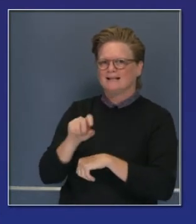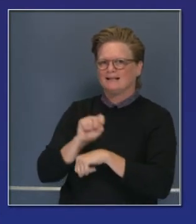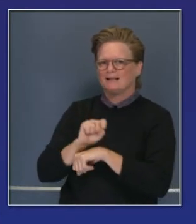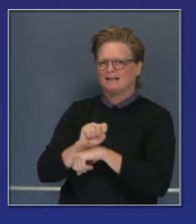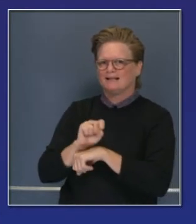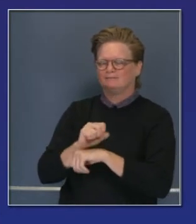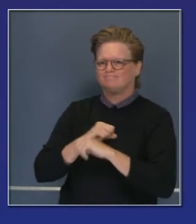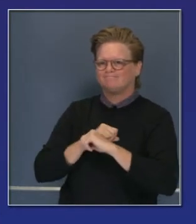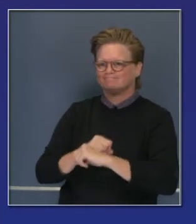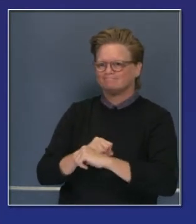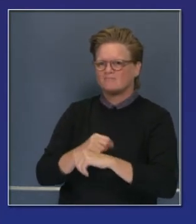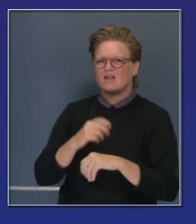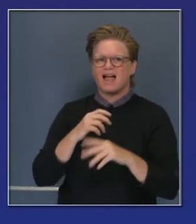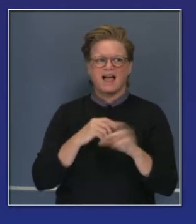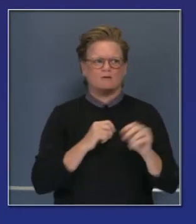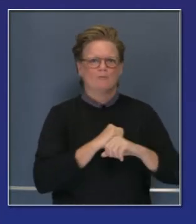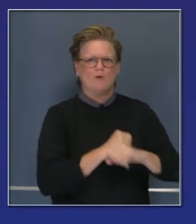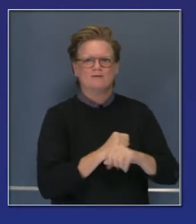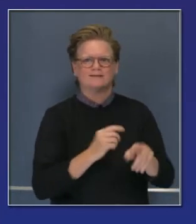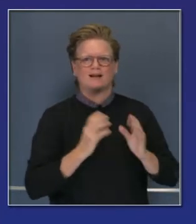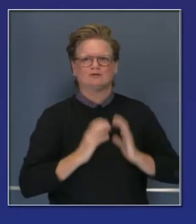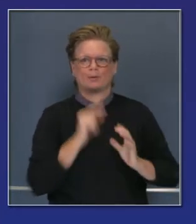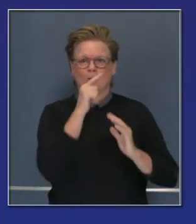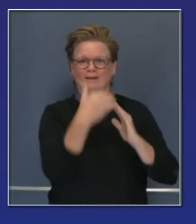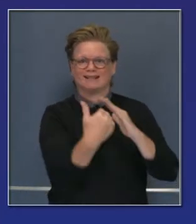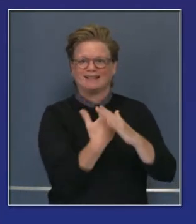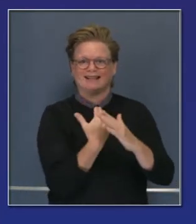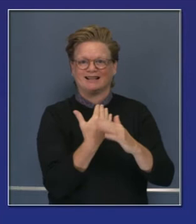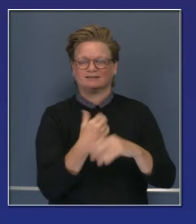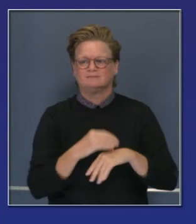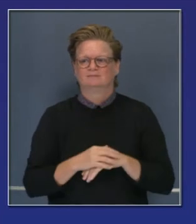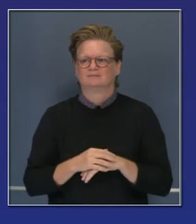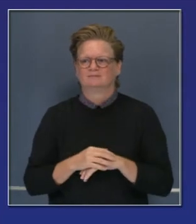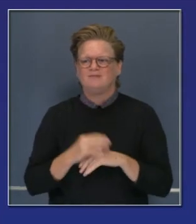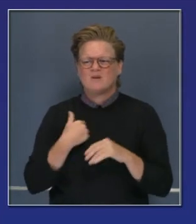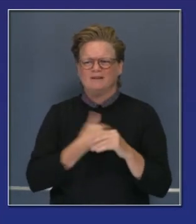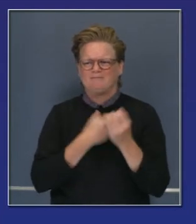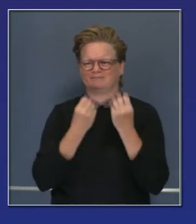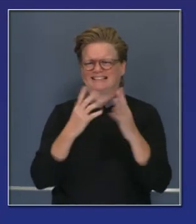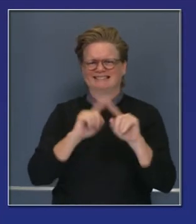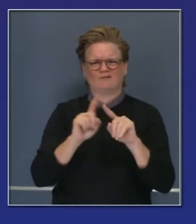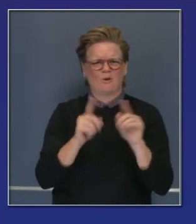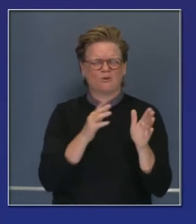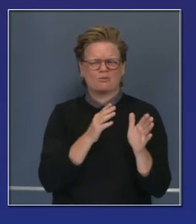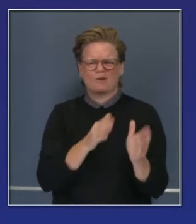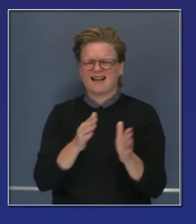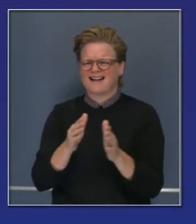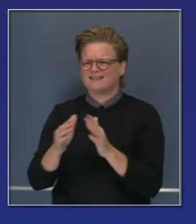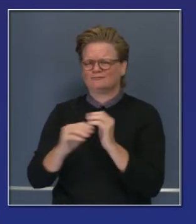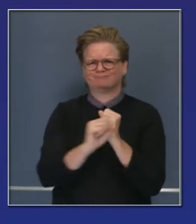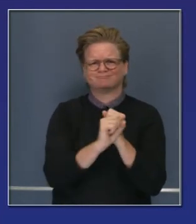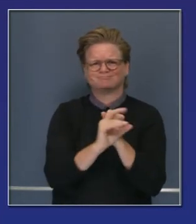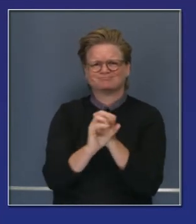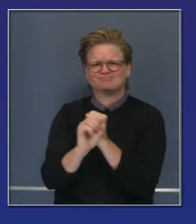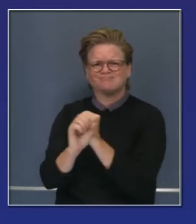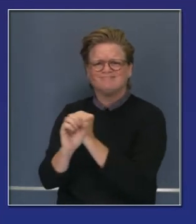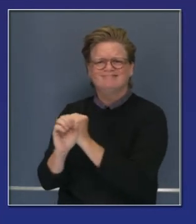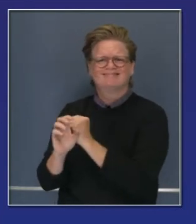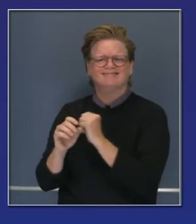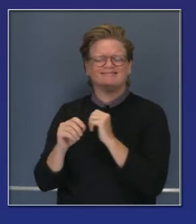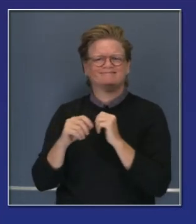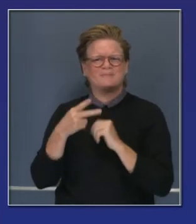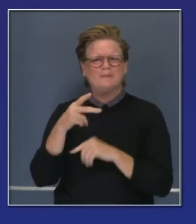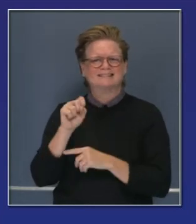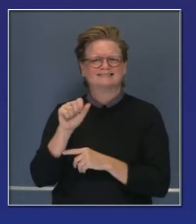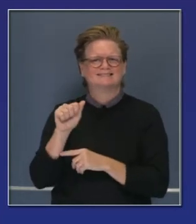que hemos estado trabajando con distintas plataformas, individuos, marcas conocidas aquí en California, preguntando qué